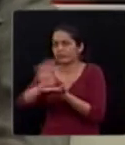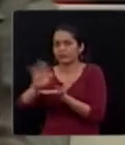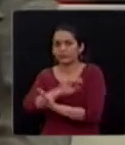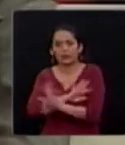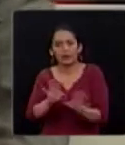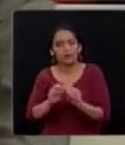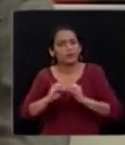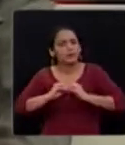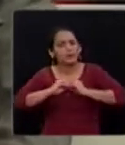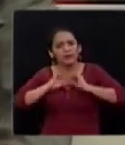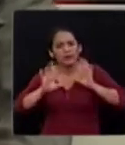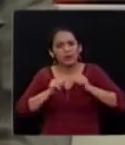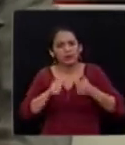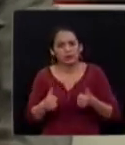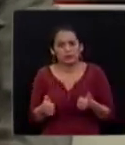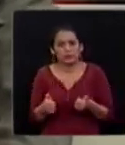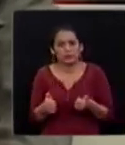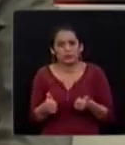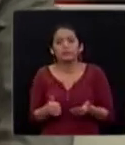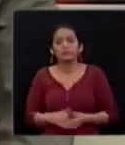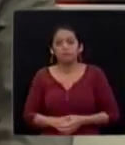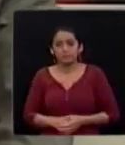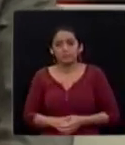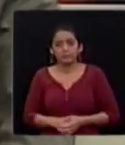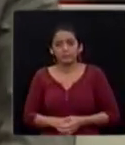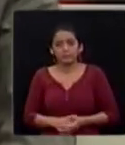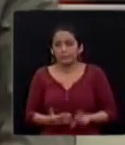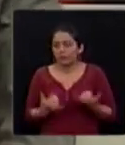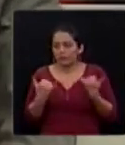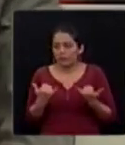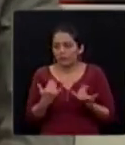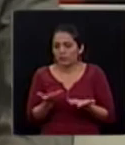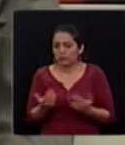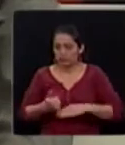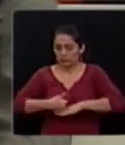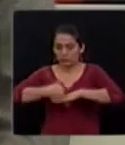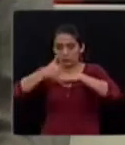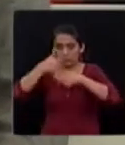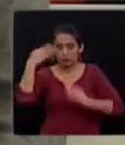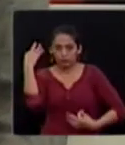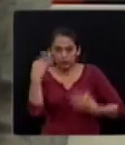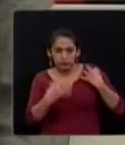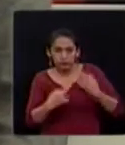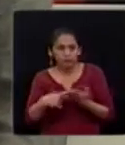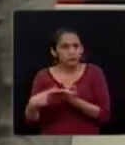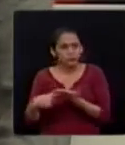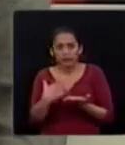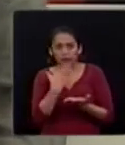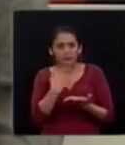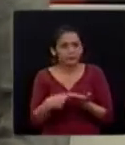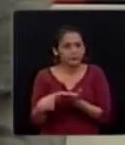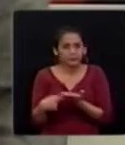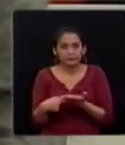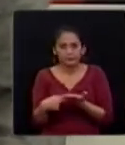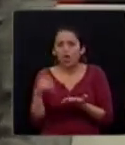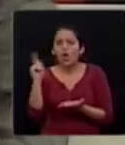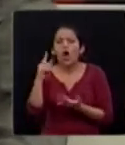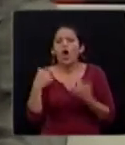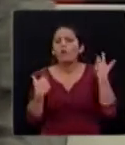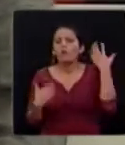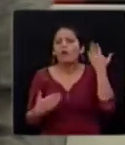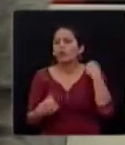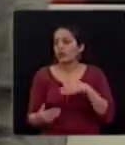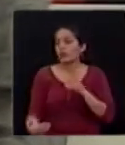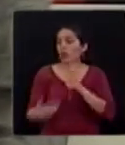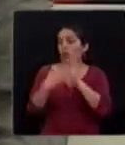transparencia, donde realmente va a haber una decisión política y acciones dentro del debido proceso, sin persecución política. Aquí no se trata